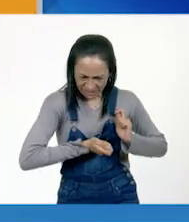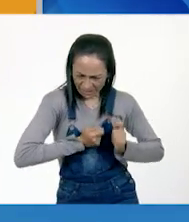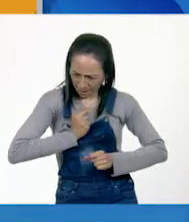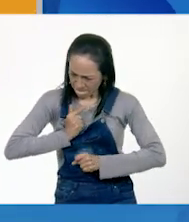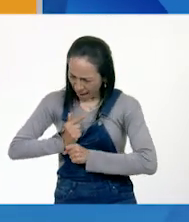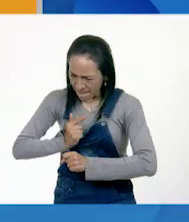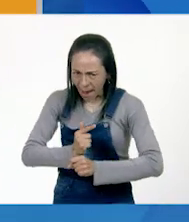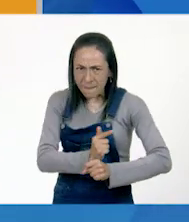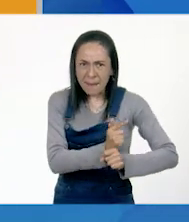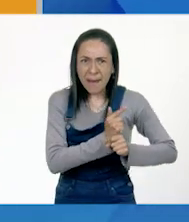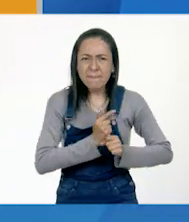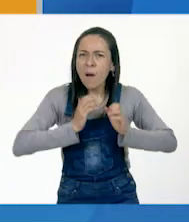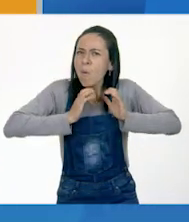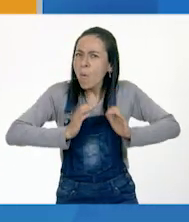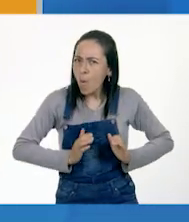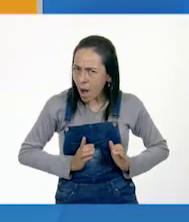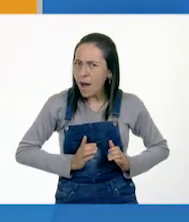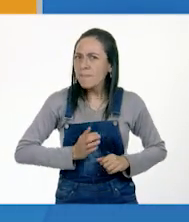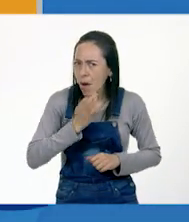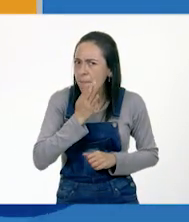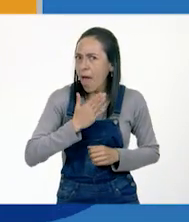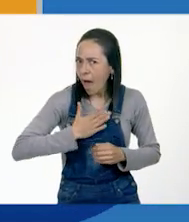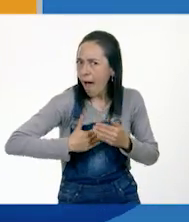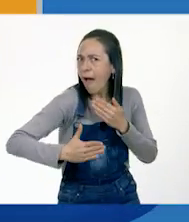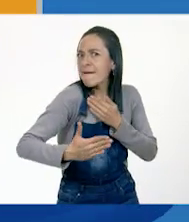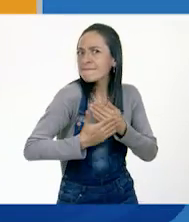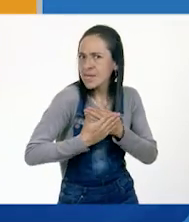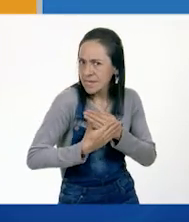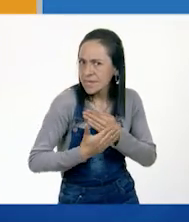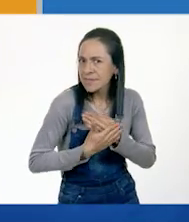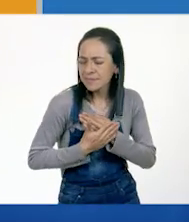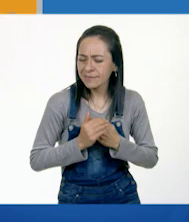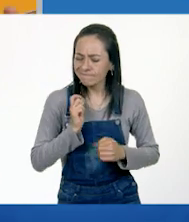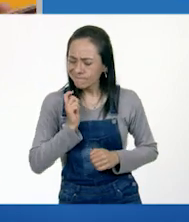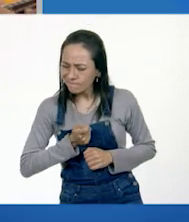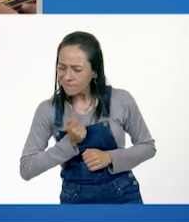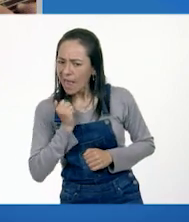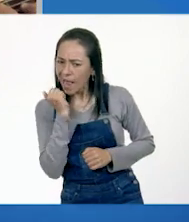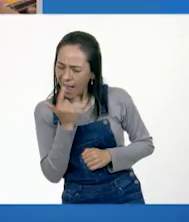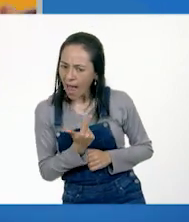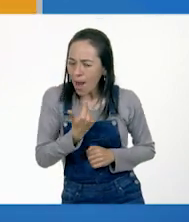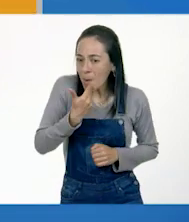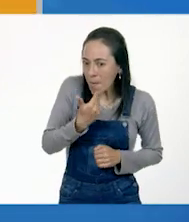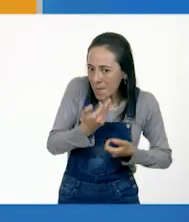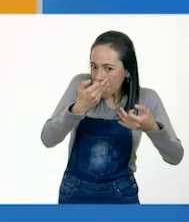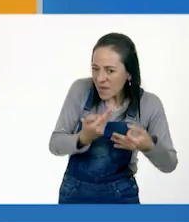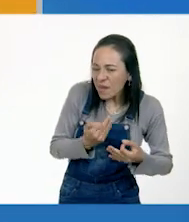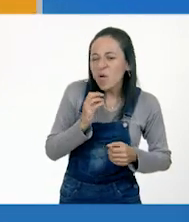que tu cuerpo manda una señal de que algo puede andar muy bien o hacerte mal?